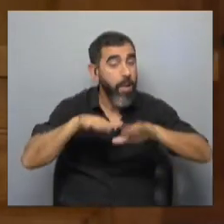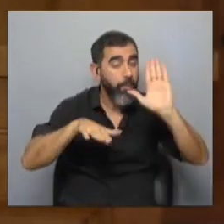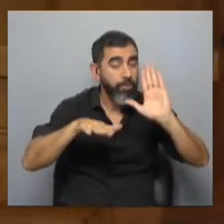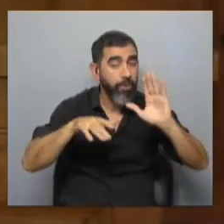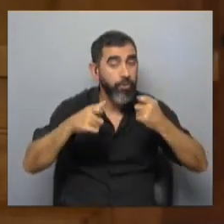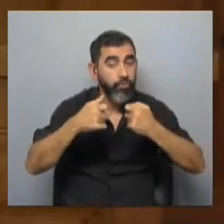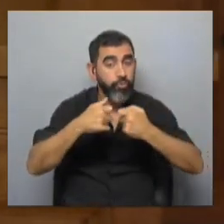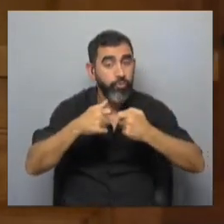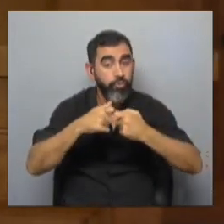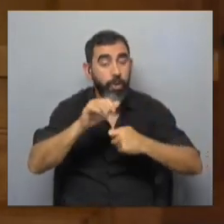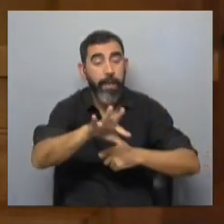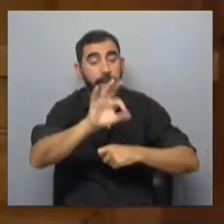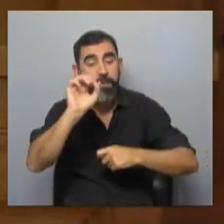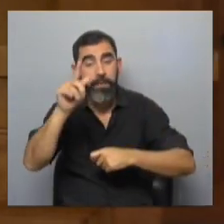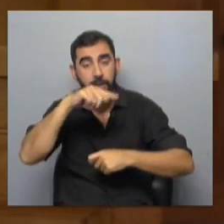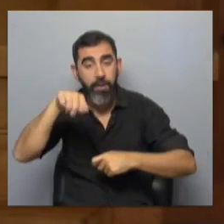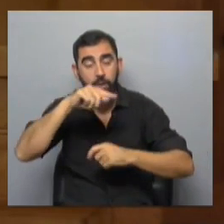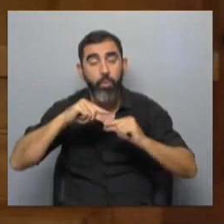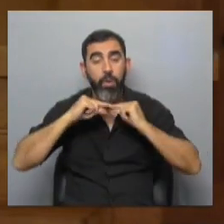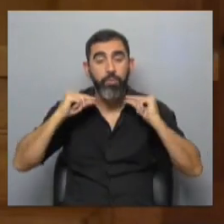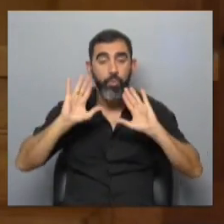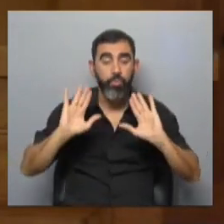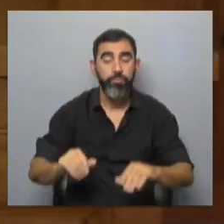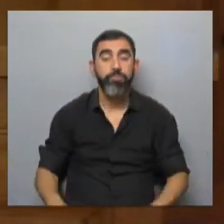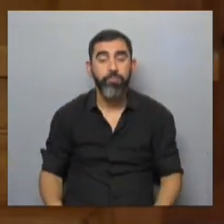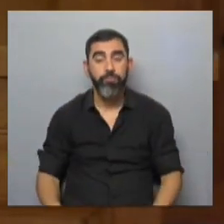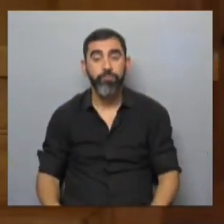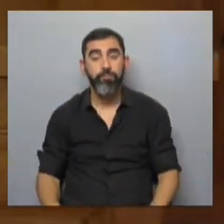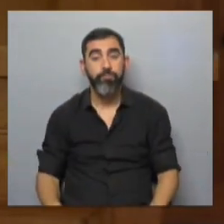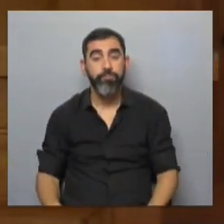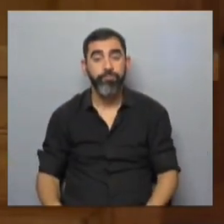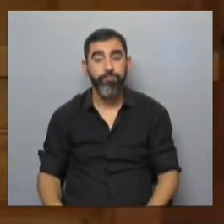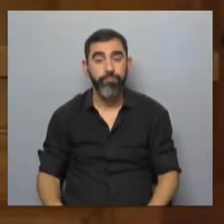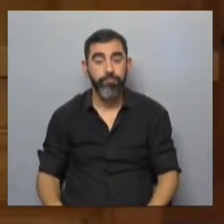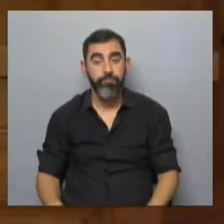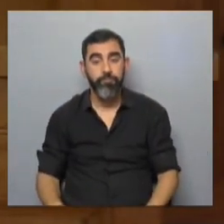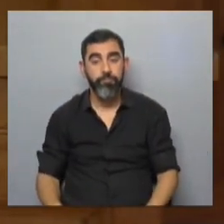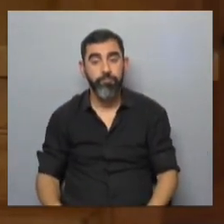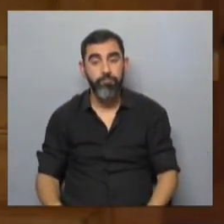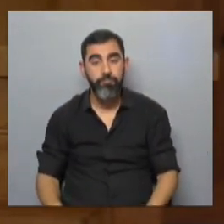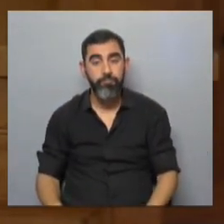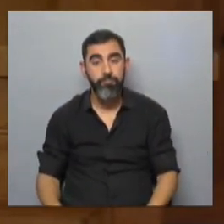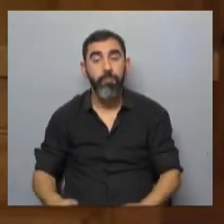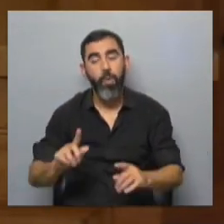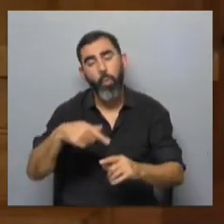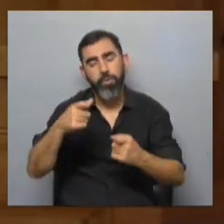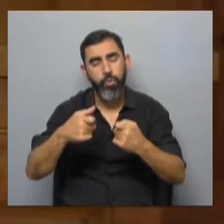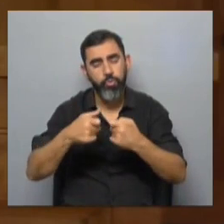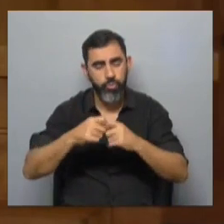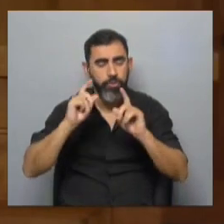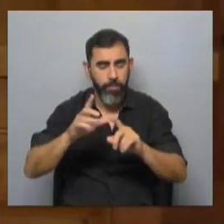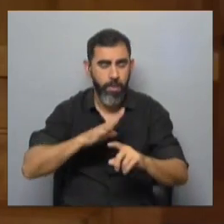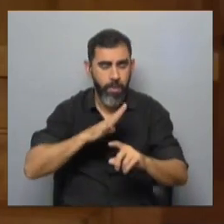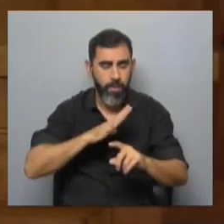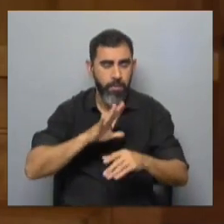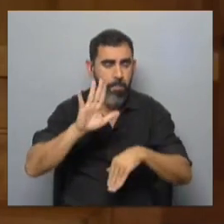los socios tomó la opción por ir hacia el Círculo Católico, además de otra de las mutualistas que también fue